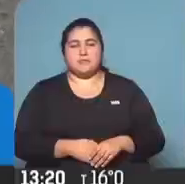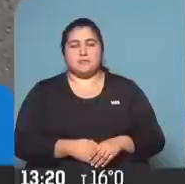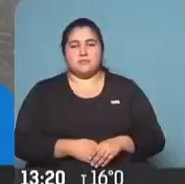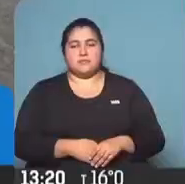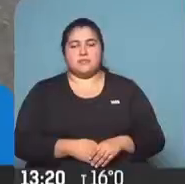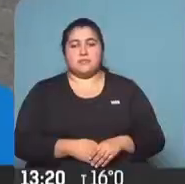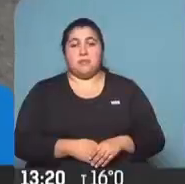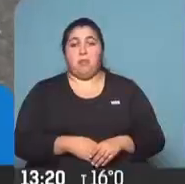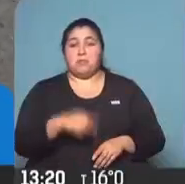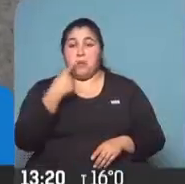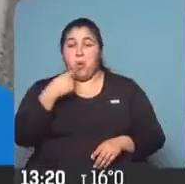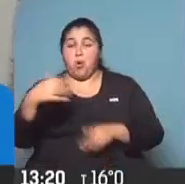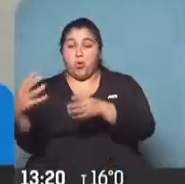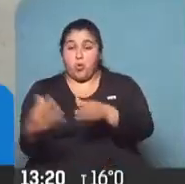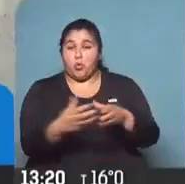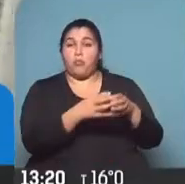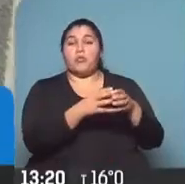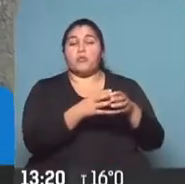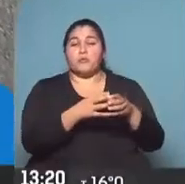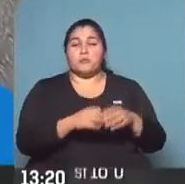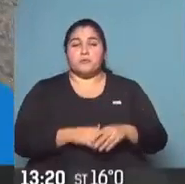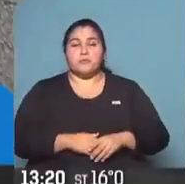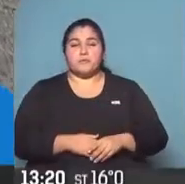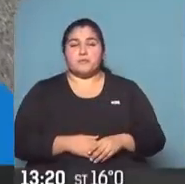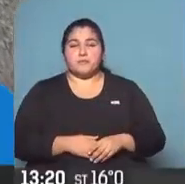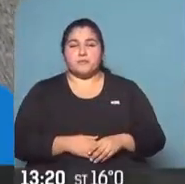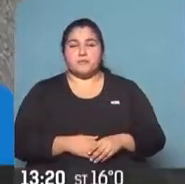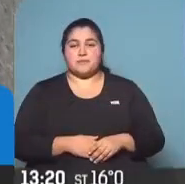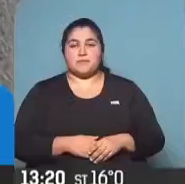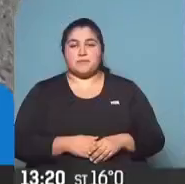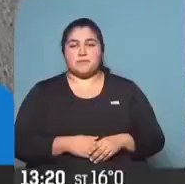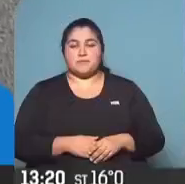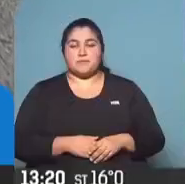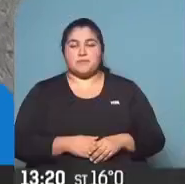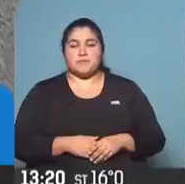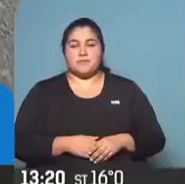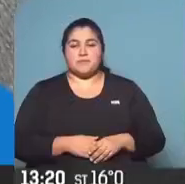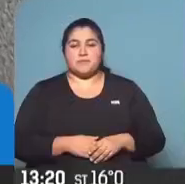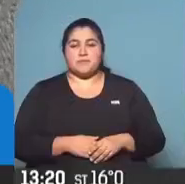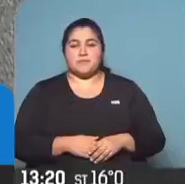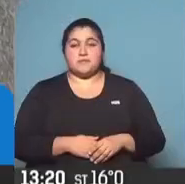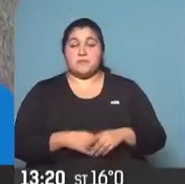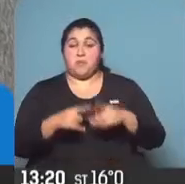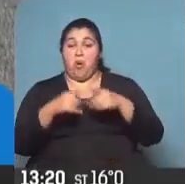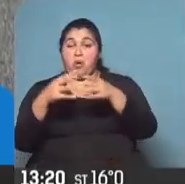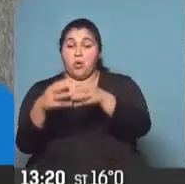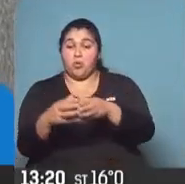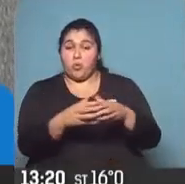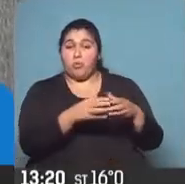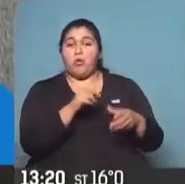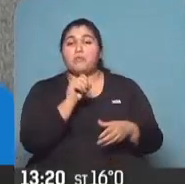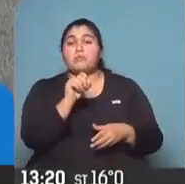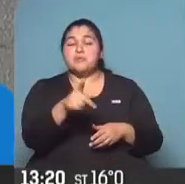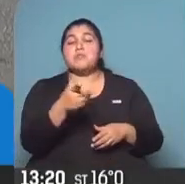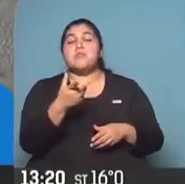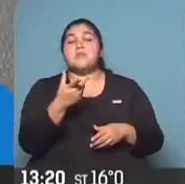o sea se aproxima para rendir honores a las autoridades que se encuentran en el palco el